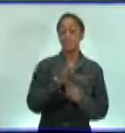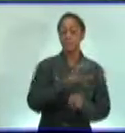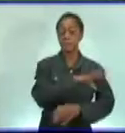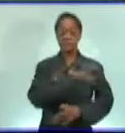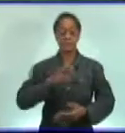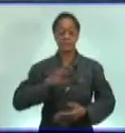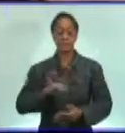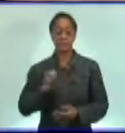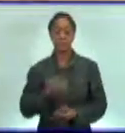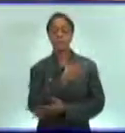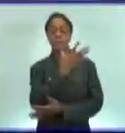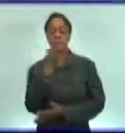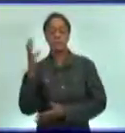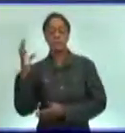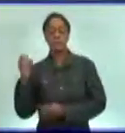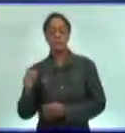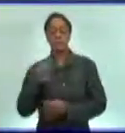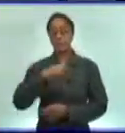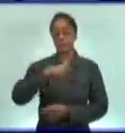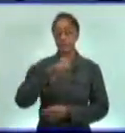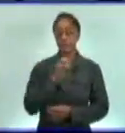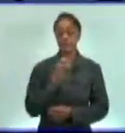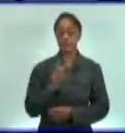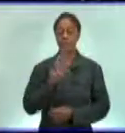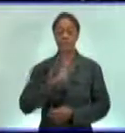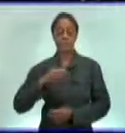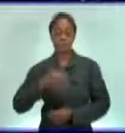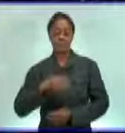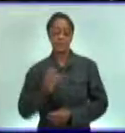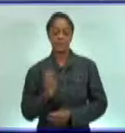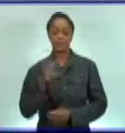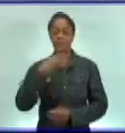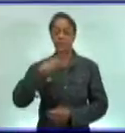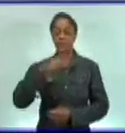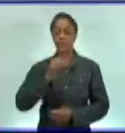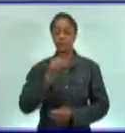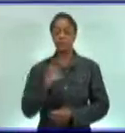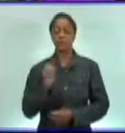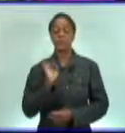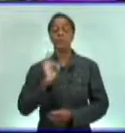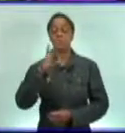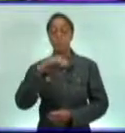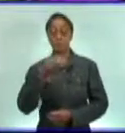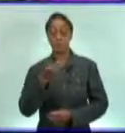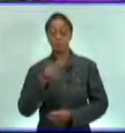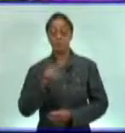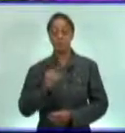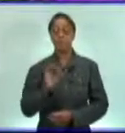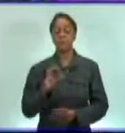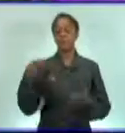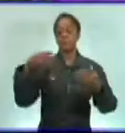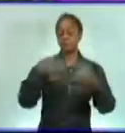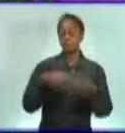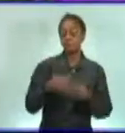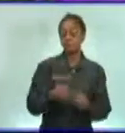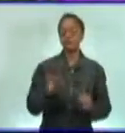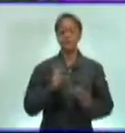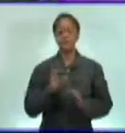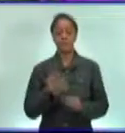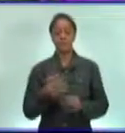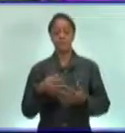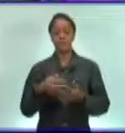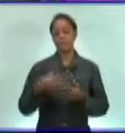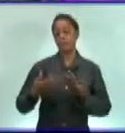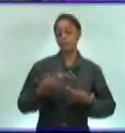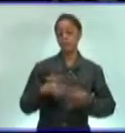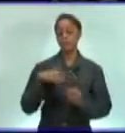animales, plantas, algas, bacterias, hongos y protozoarios que conviven entre sí e interactúan con